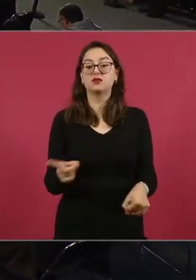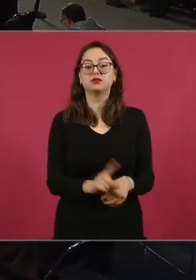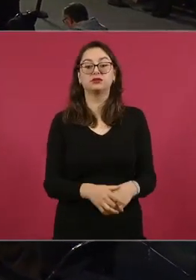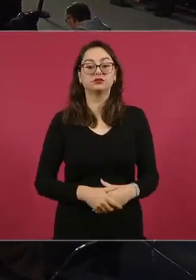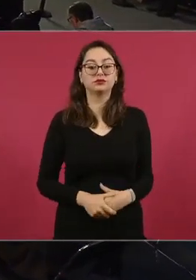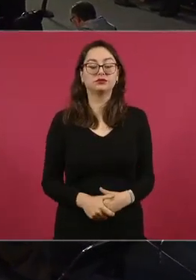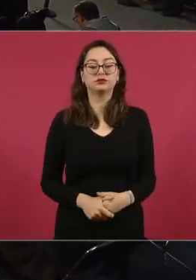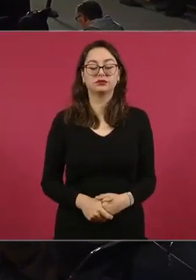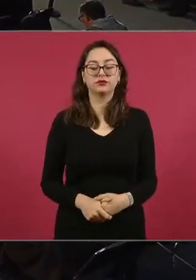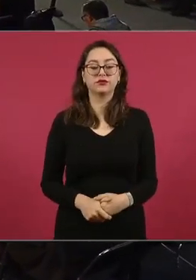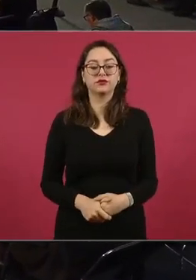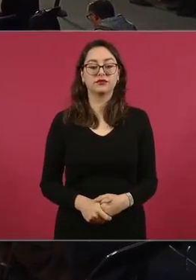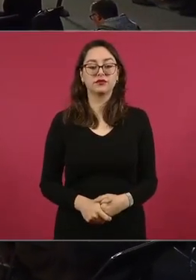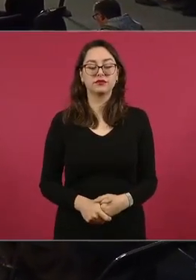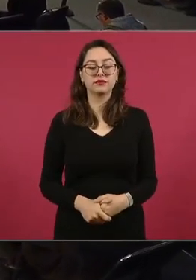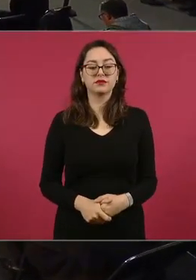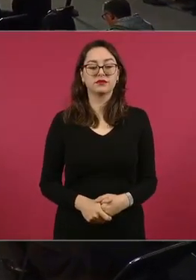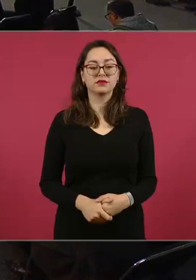Temen retroceso